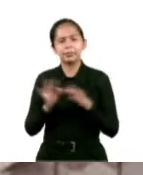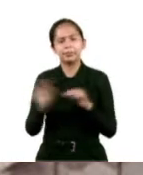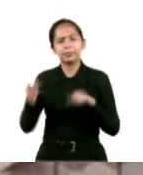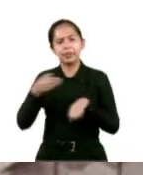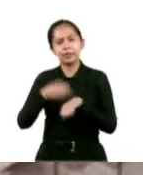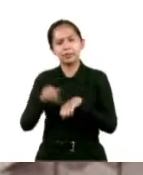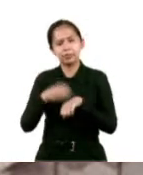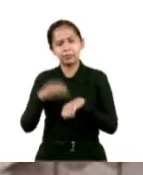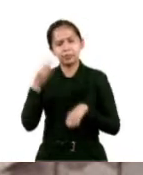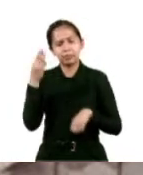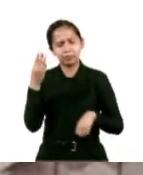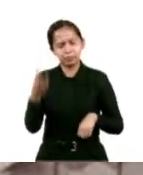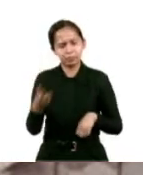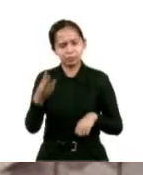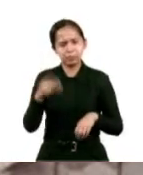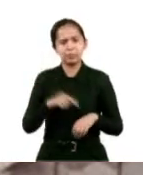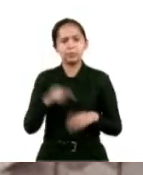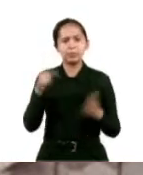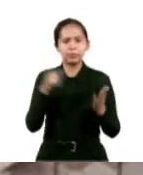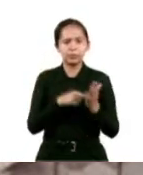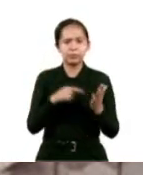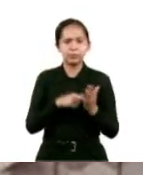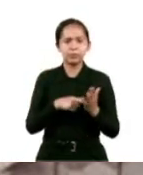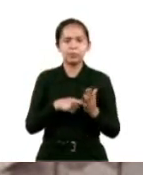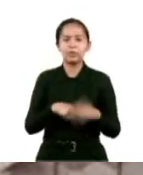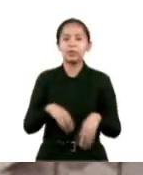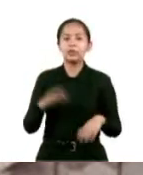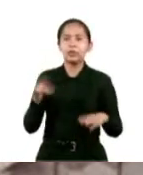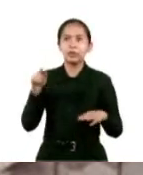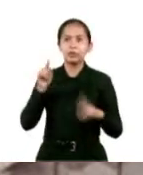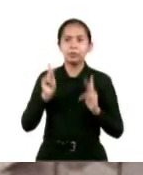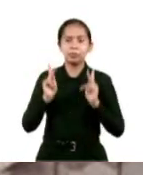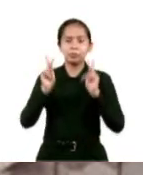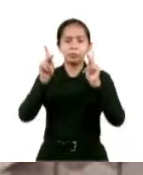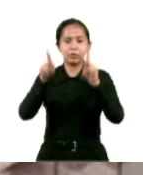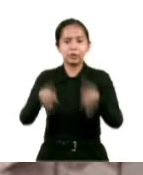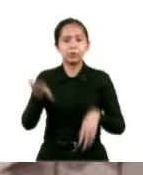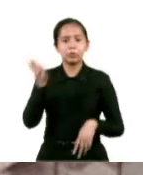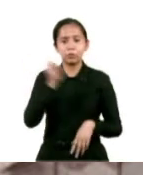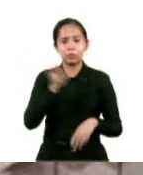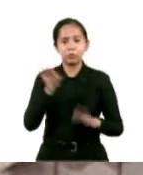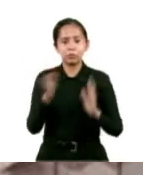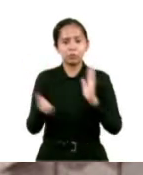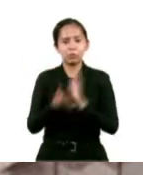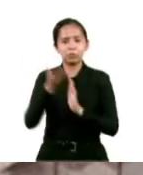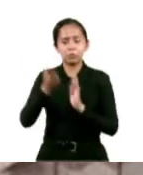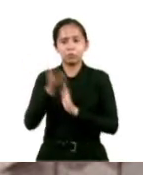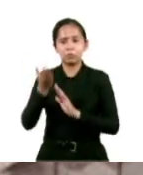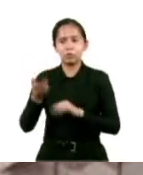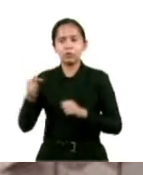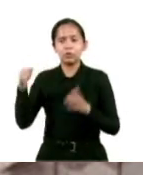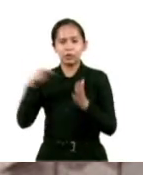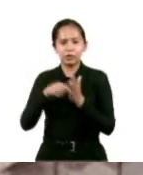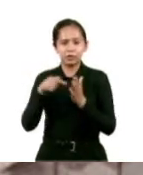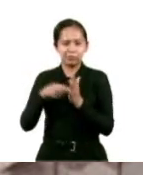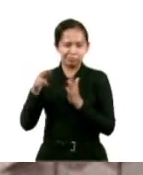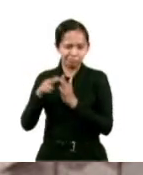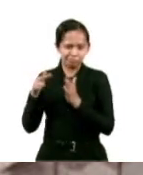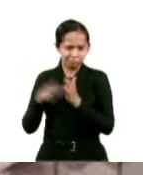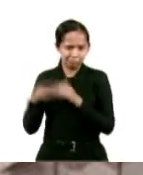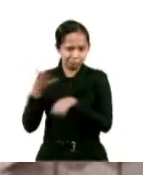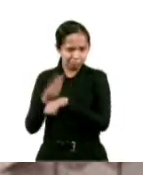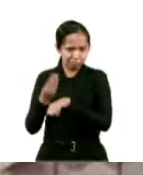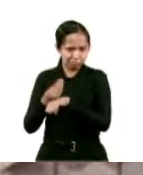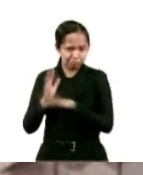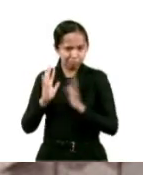3? Que reconocen que aún en el escenario en el que el puente hubiera sido construido conforme a las especificaciones, es decir,